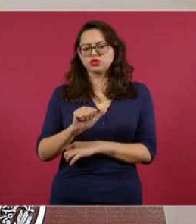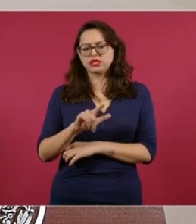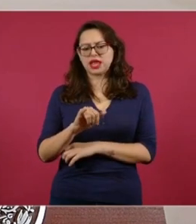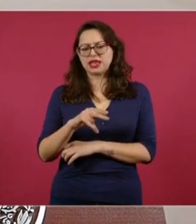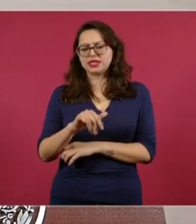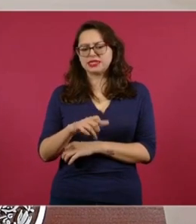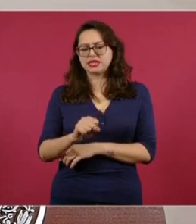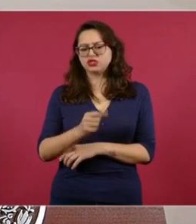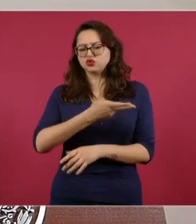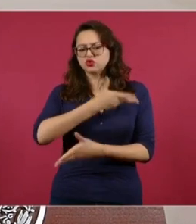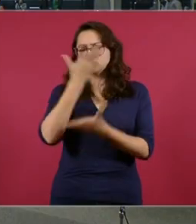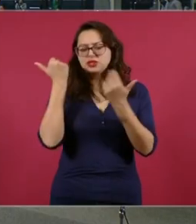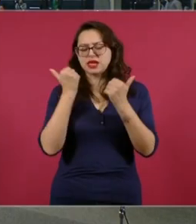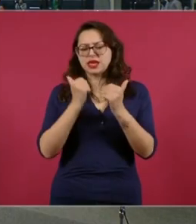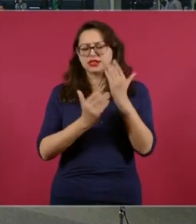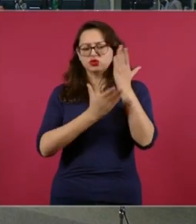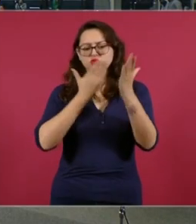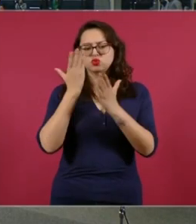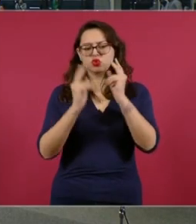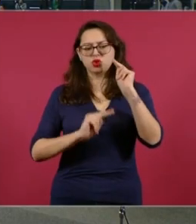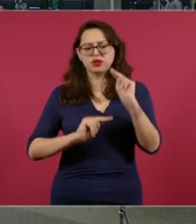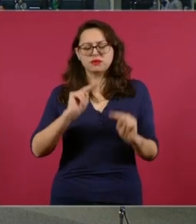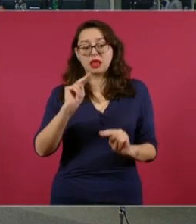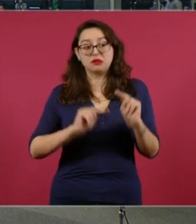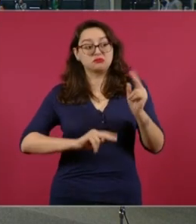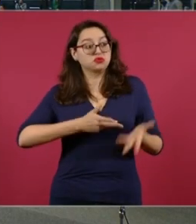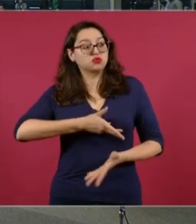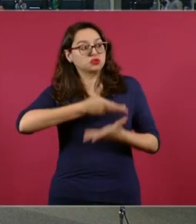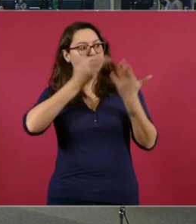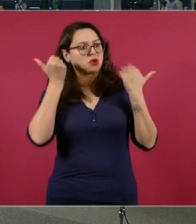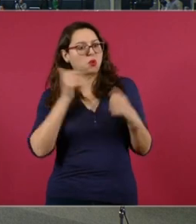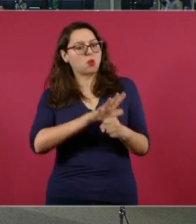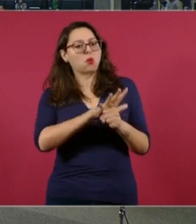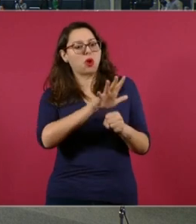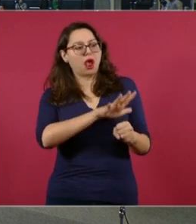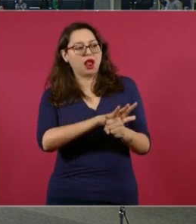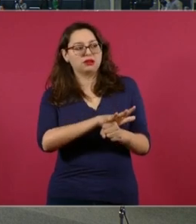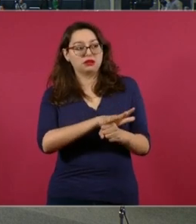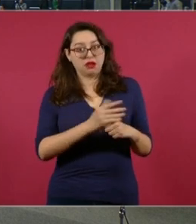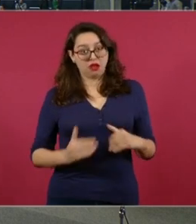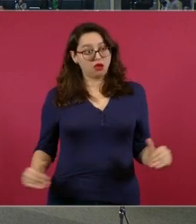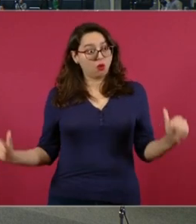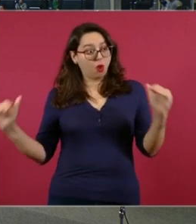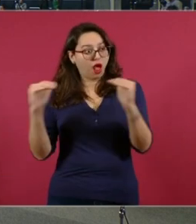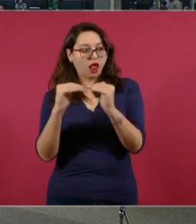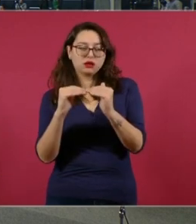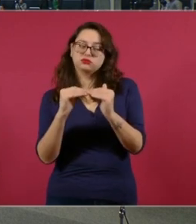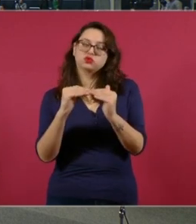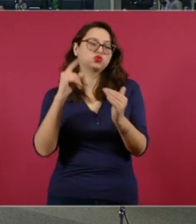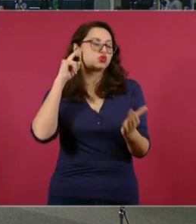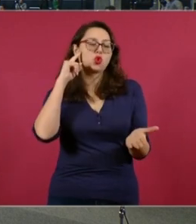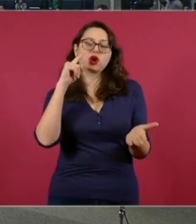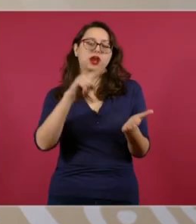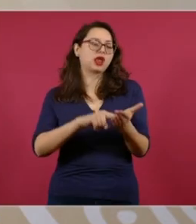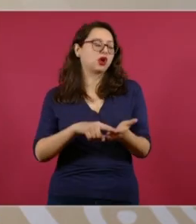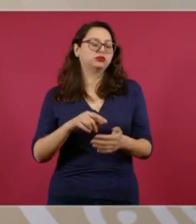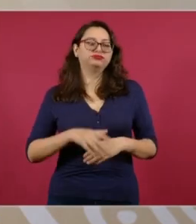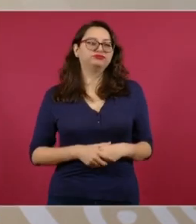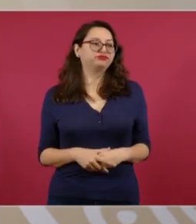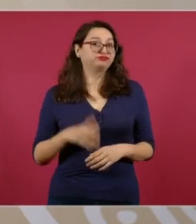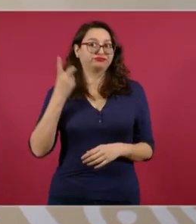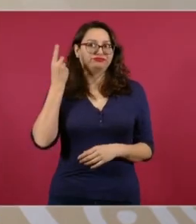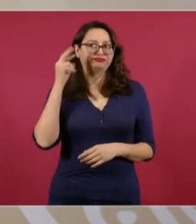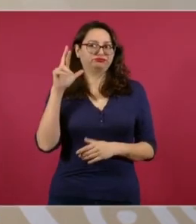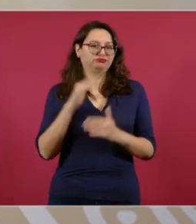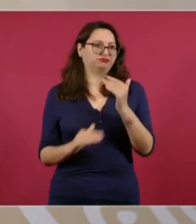grado tenía. A ver, pero no creo que doctorado en economía